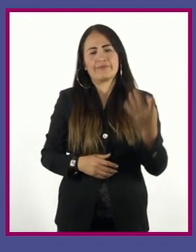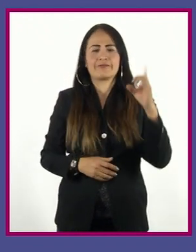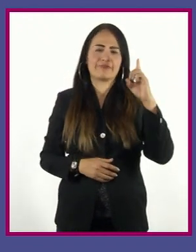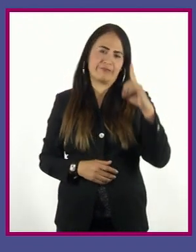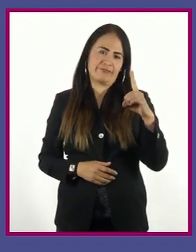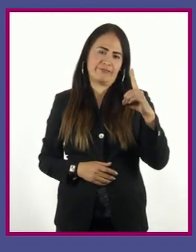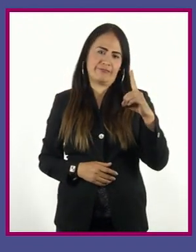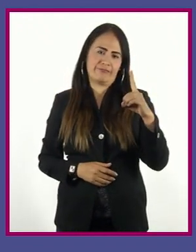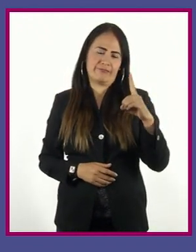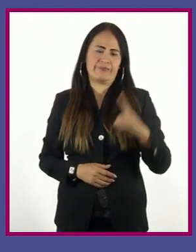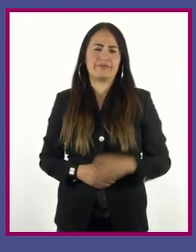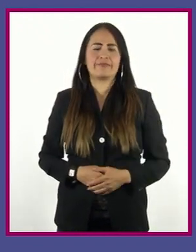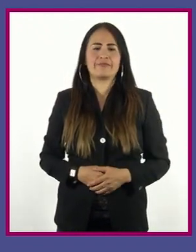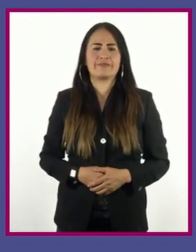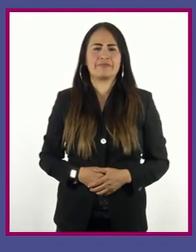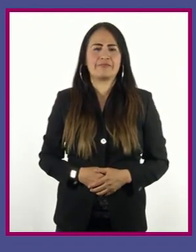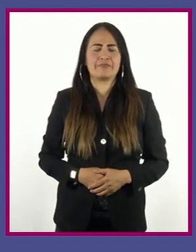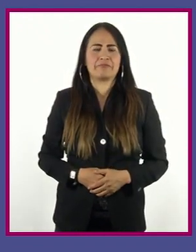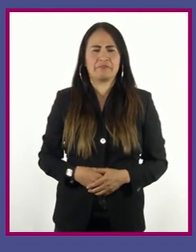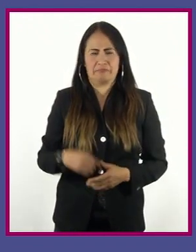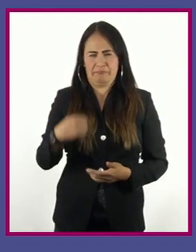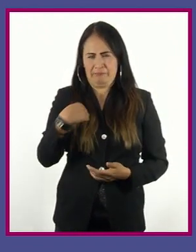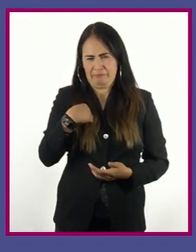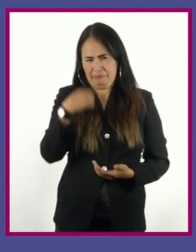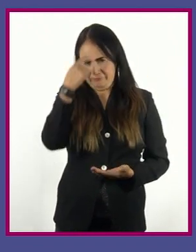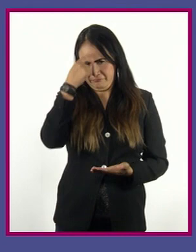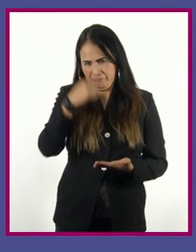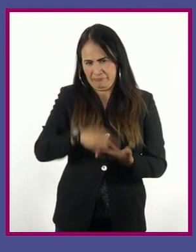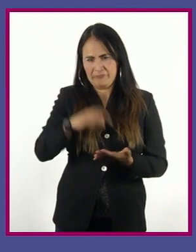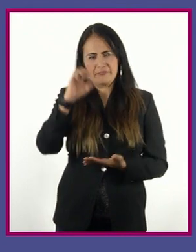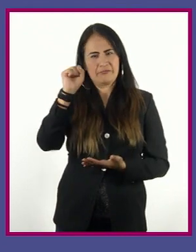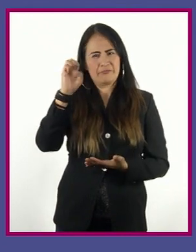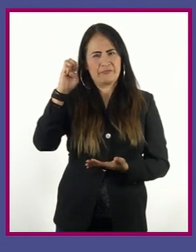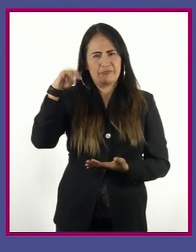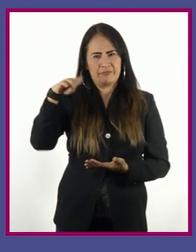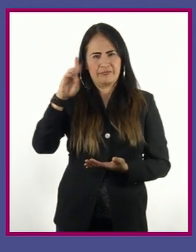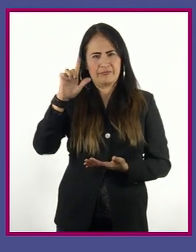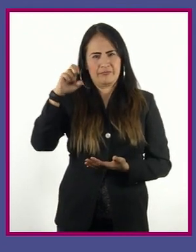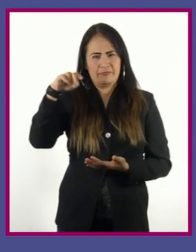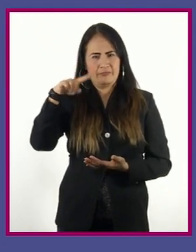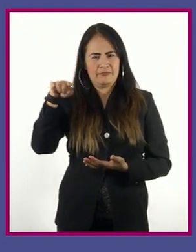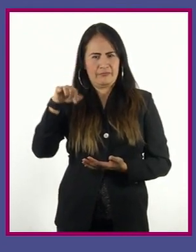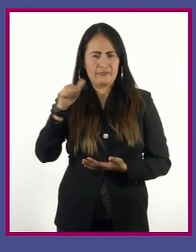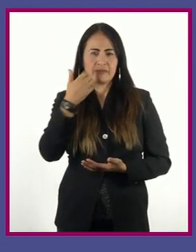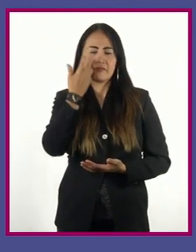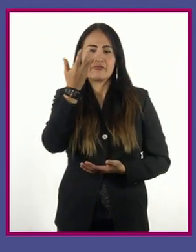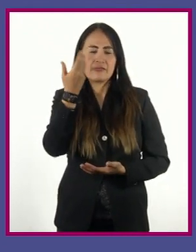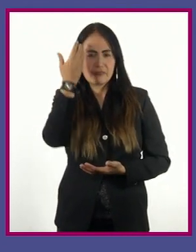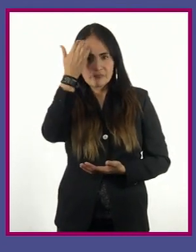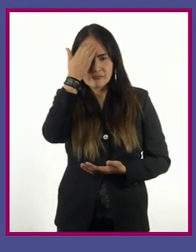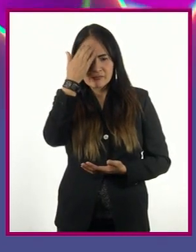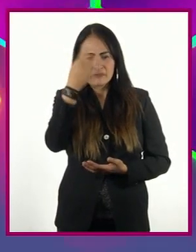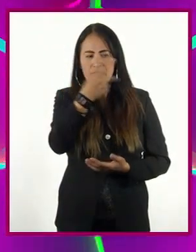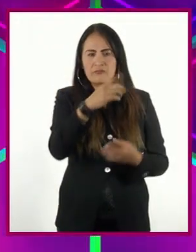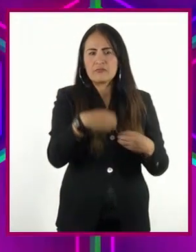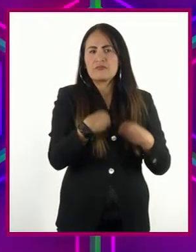finalmente, el caso D diría que es de semblanza, puesto que busca conocer algún dato sobre la vida de